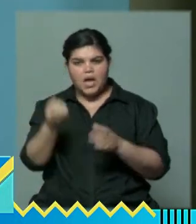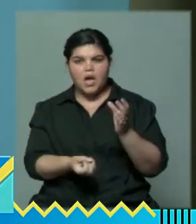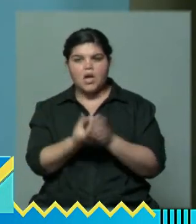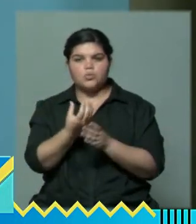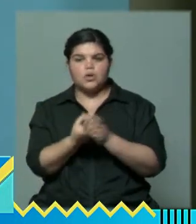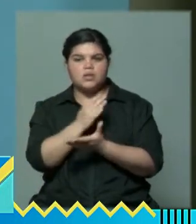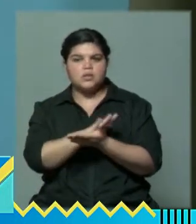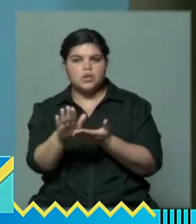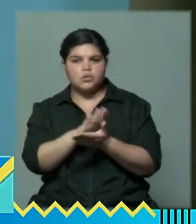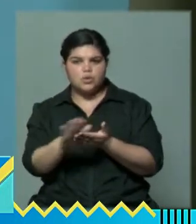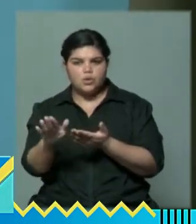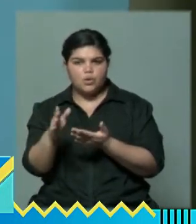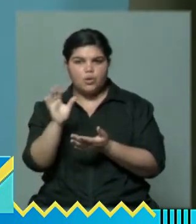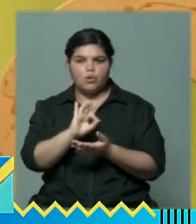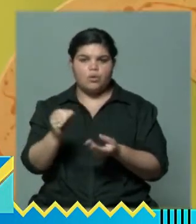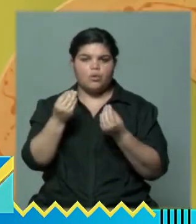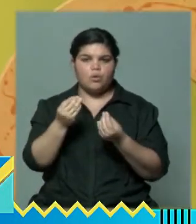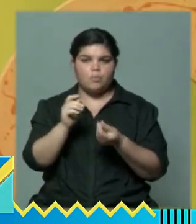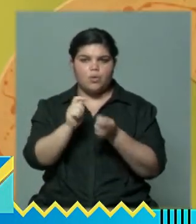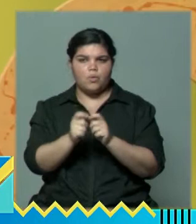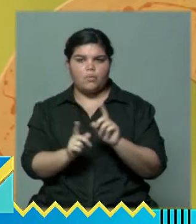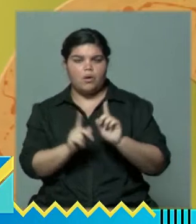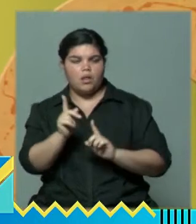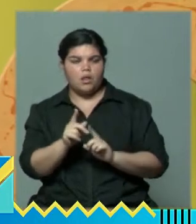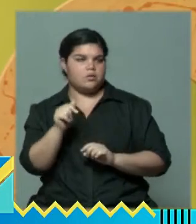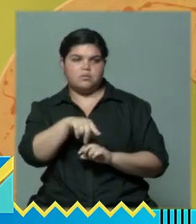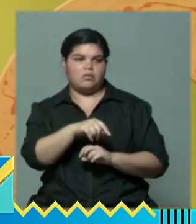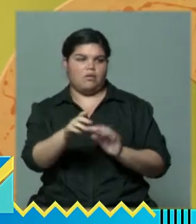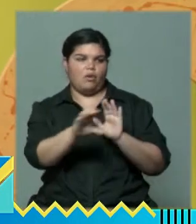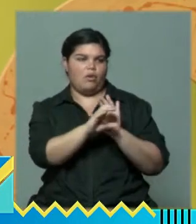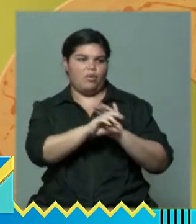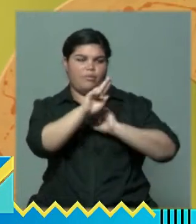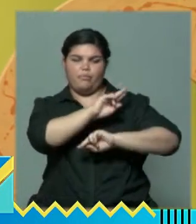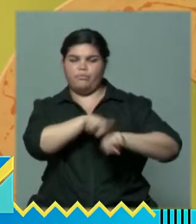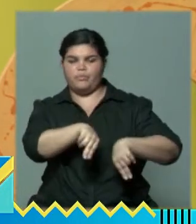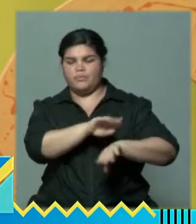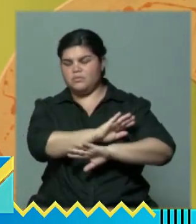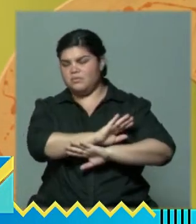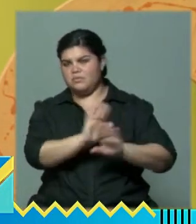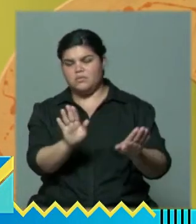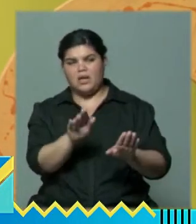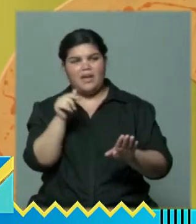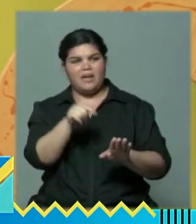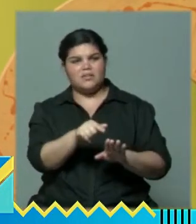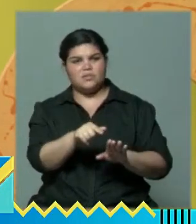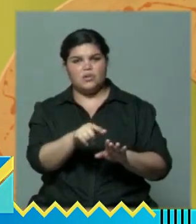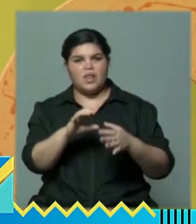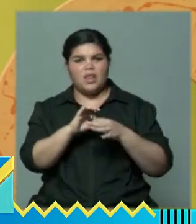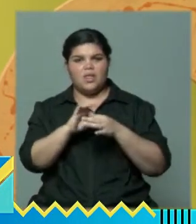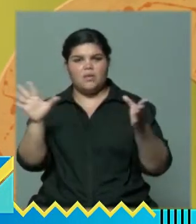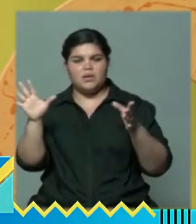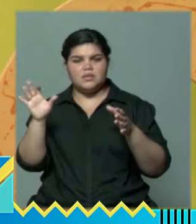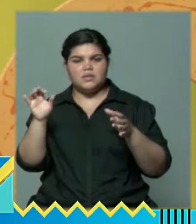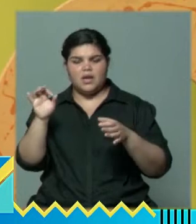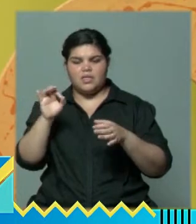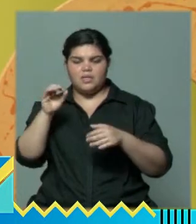sería la actualización que vos considerás que debería de tener? No, yo creo que hay que derogarlo. Directamente. Hay que derogarlo porque va en contra de las libertades democráticas